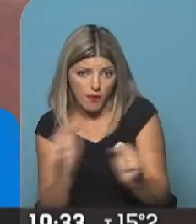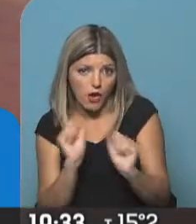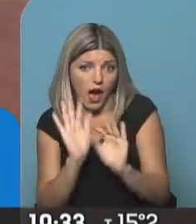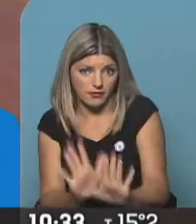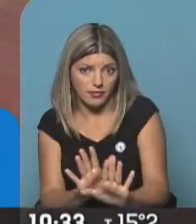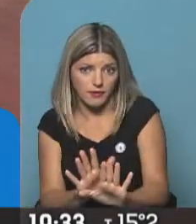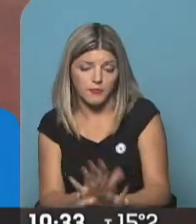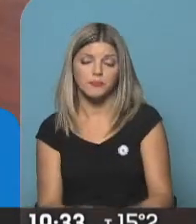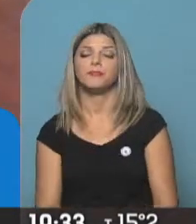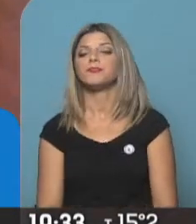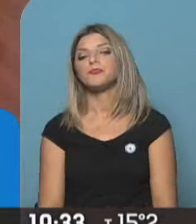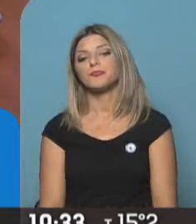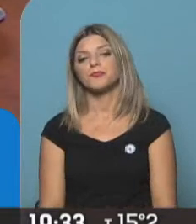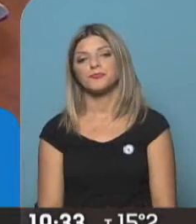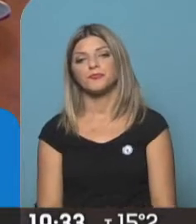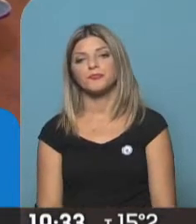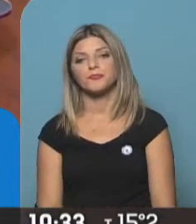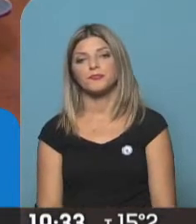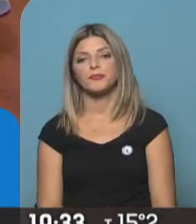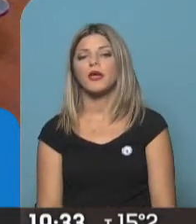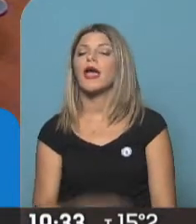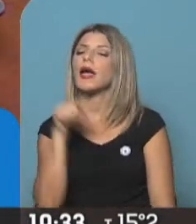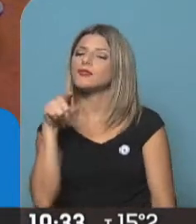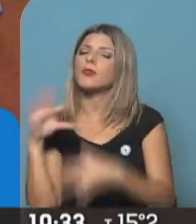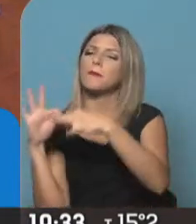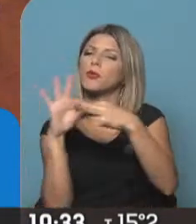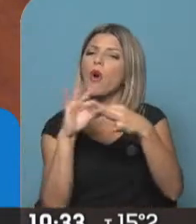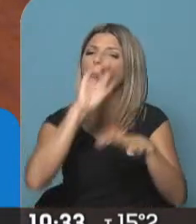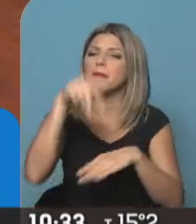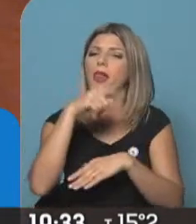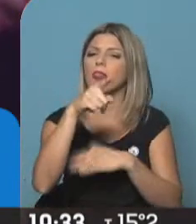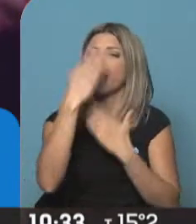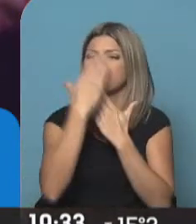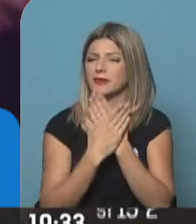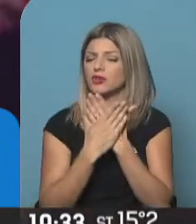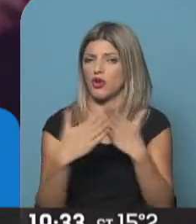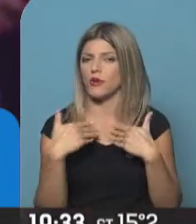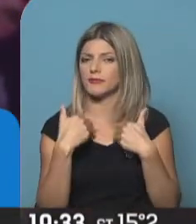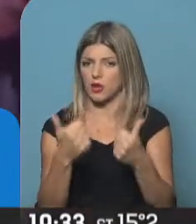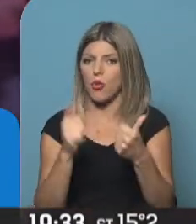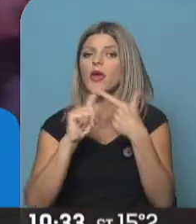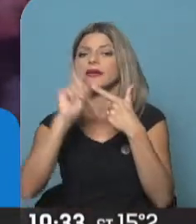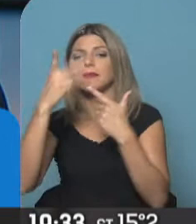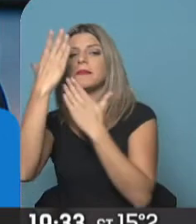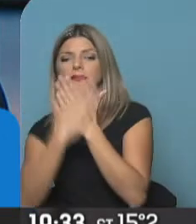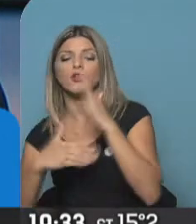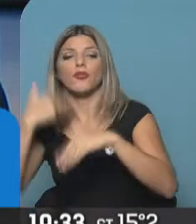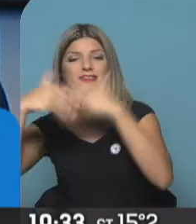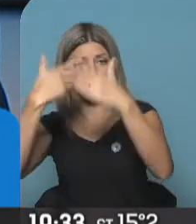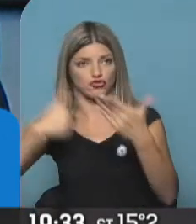y esto se ata también con un plan que estamos trabajando con el ministerio de salud de la nación y el desarrollo social de la nación